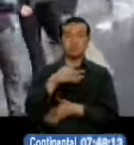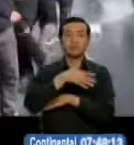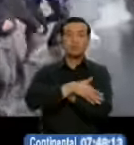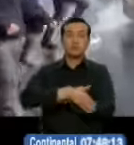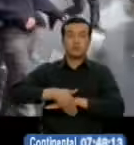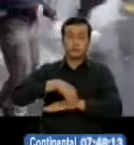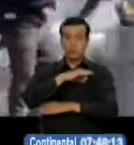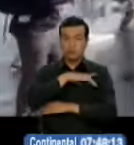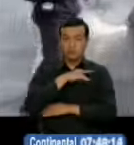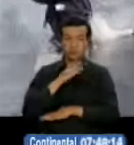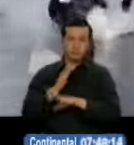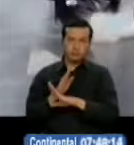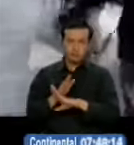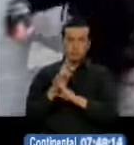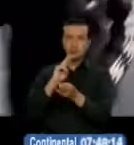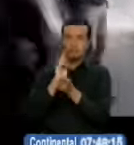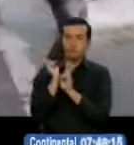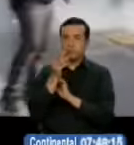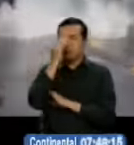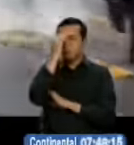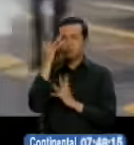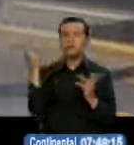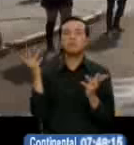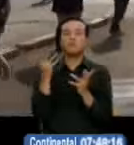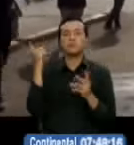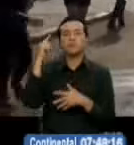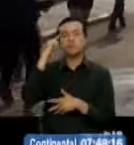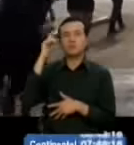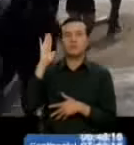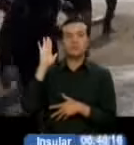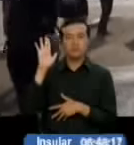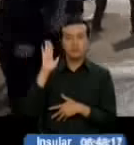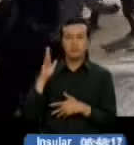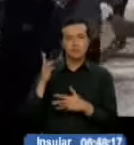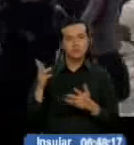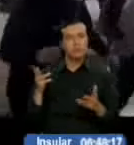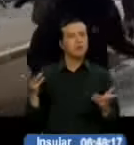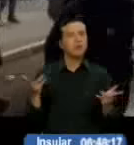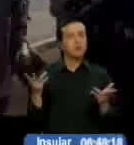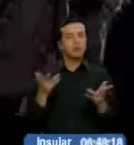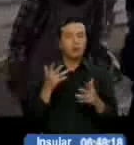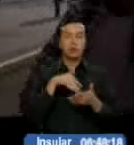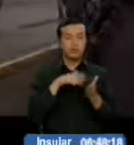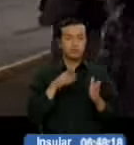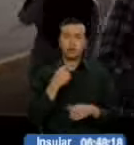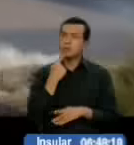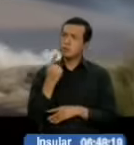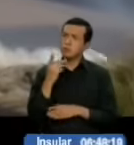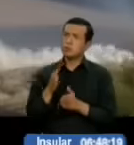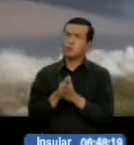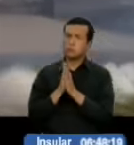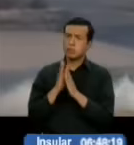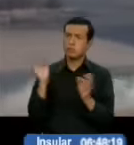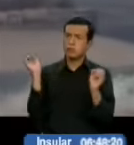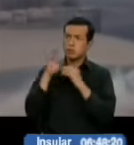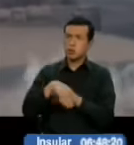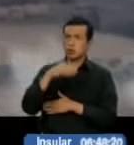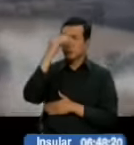Santiago para rechazar las reformas educativas que se impulsan desde el gobierno de Michelle Bachelet. Los estudiantes exigen la gratuidad de la educación